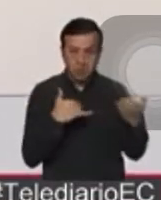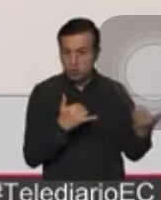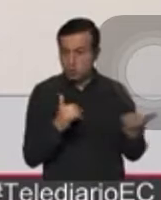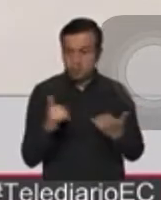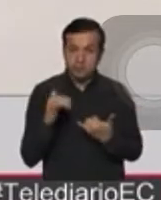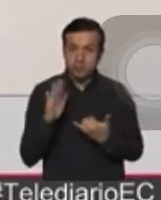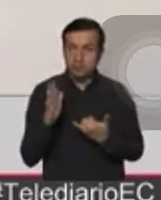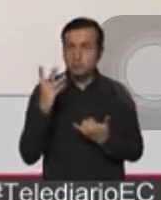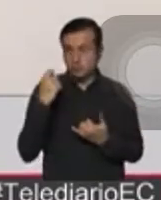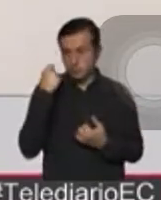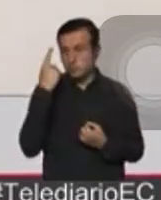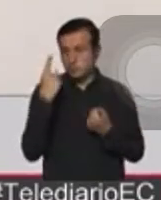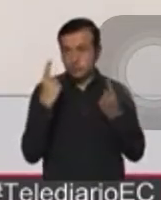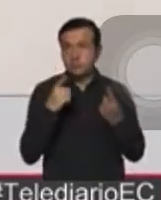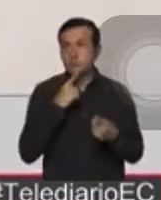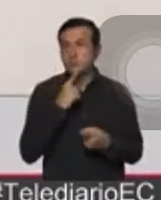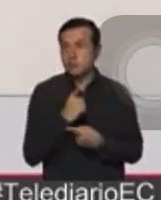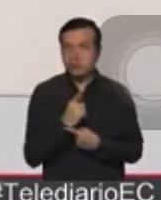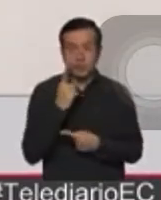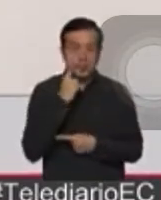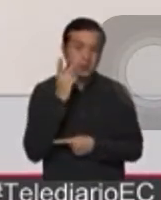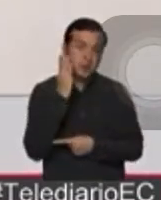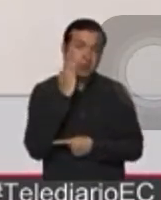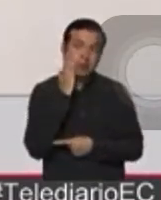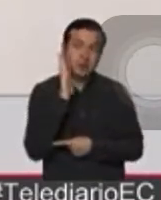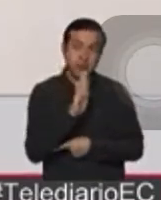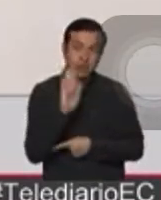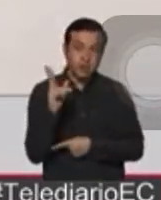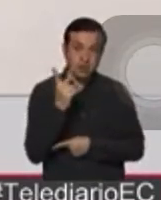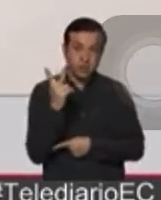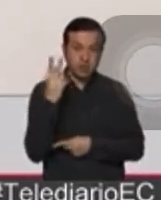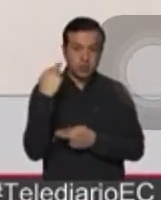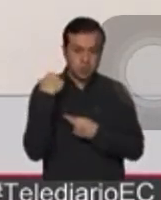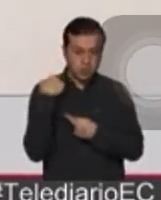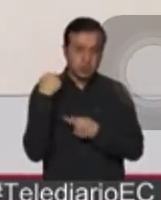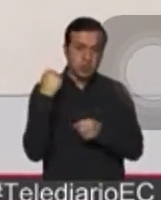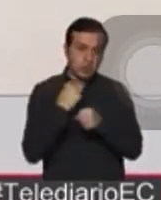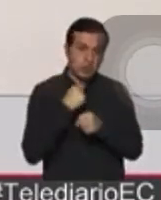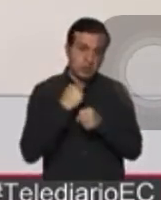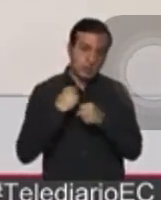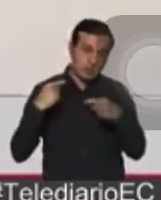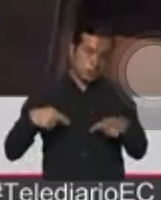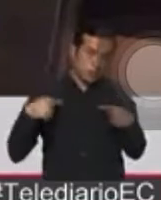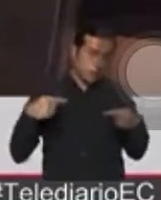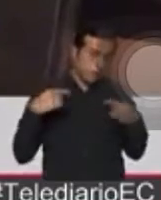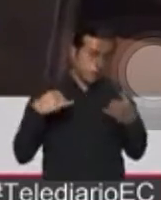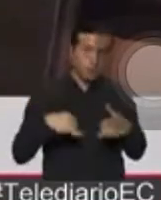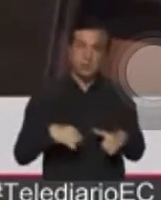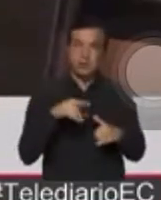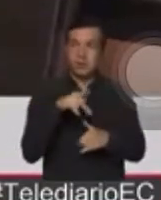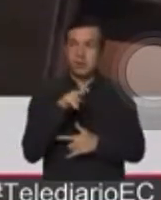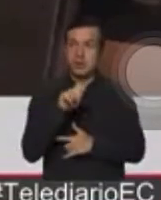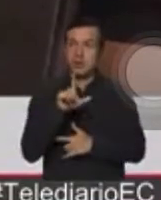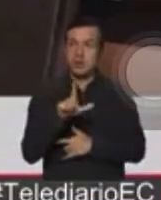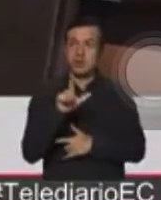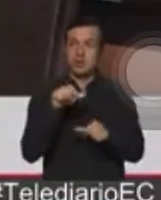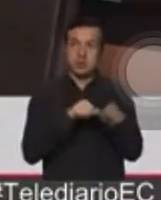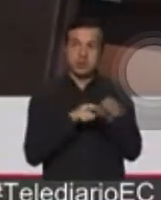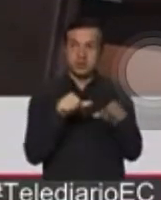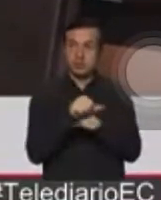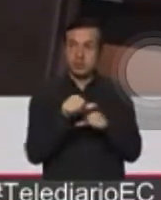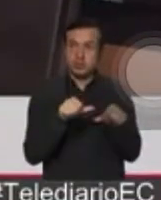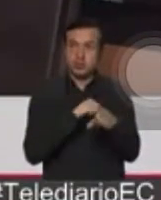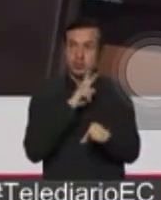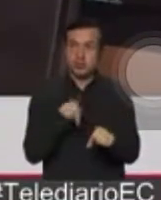ellos también entiendan que tanto papá como mamá tienen también sus tareas de día a día de trabajo. Paul Murillo, consultor y experto